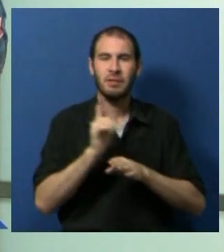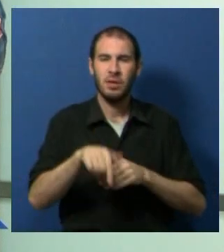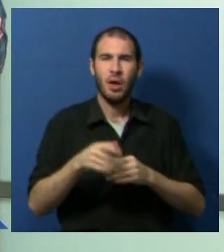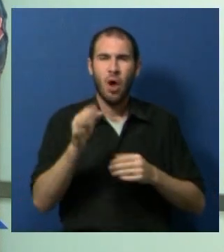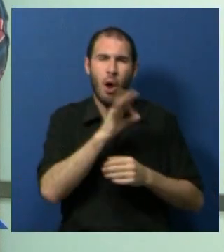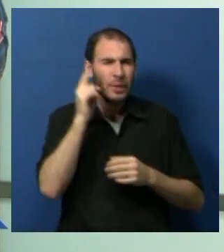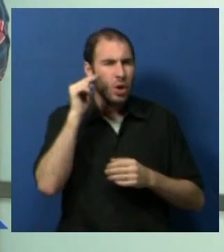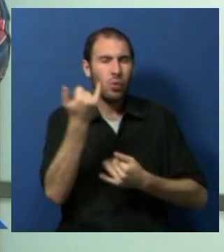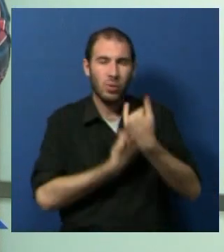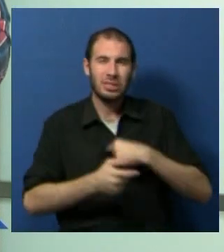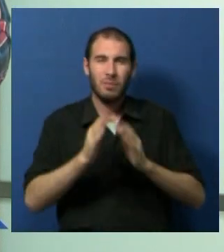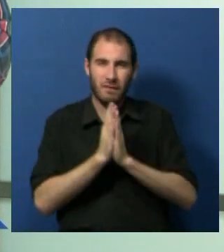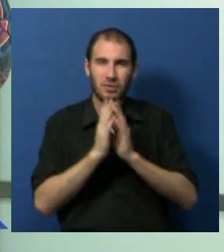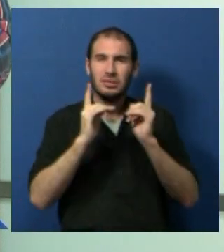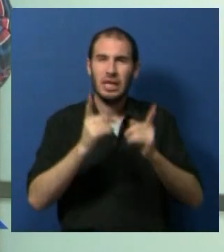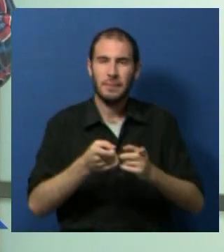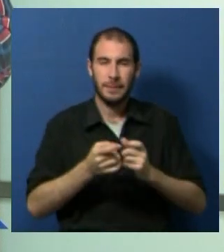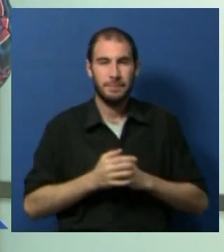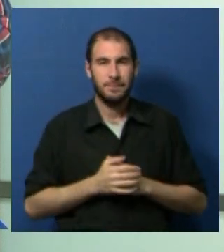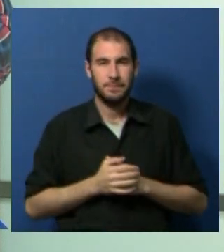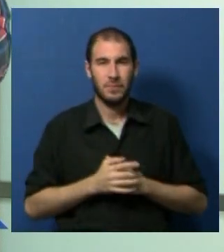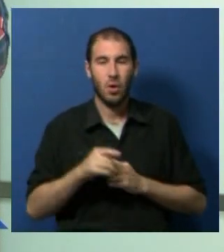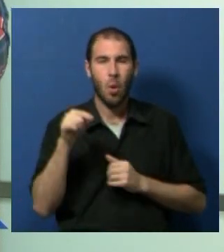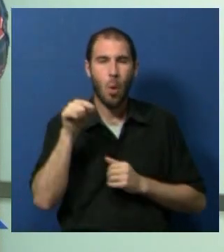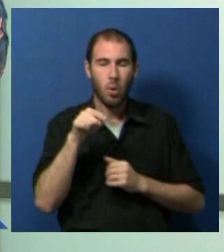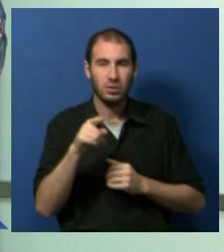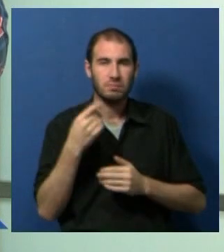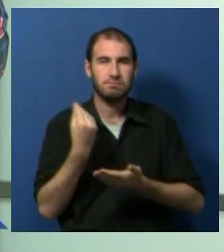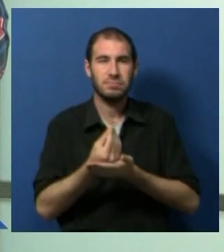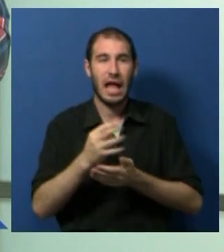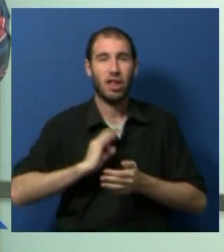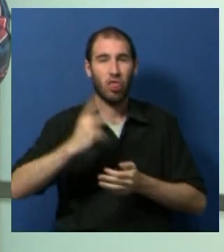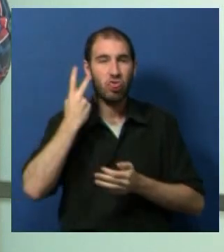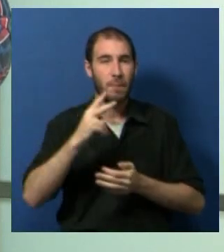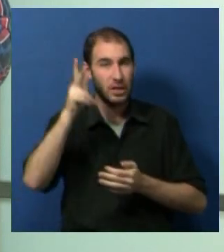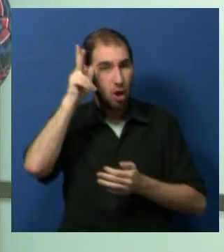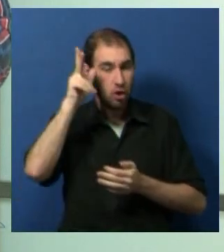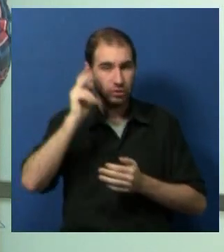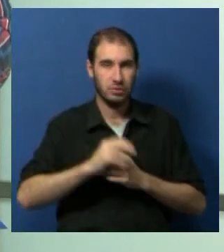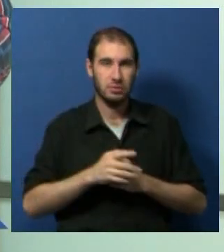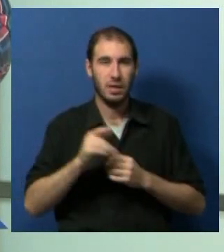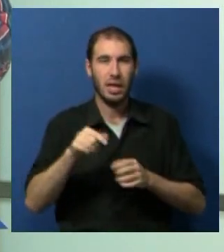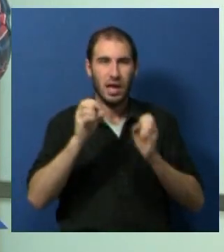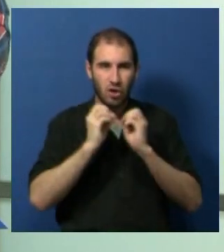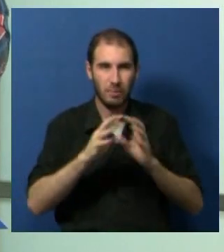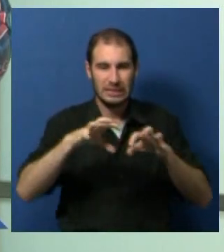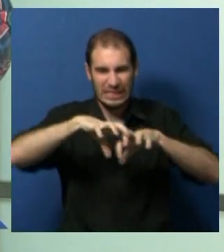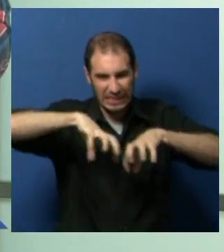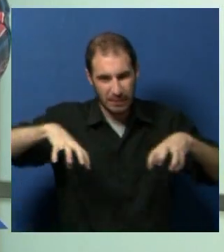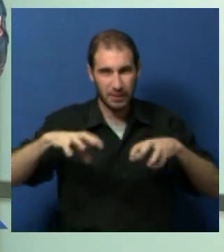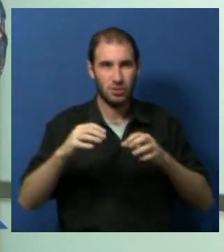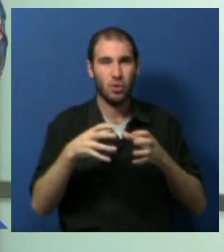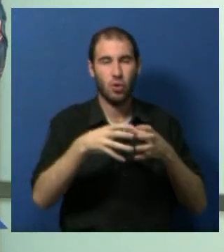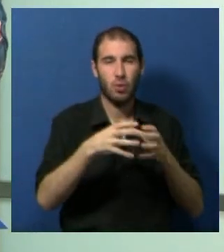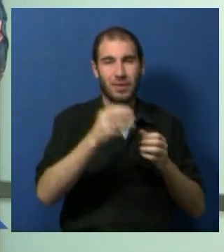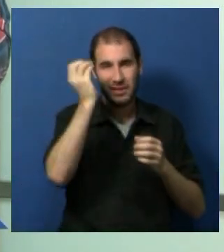pido su mirada y su análisis, también teniendo en cuenta que a usted lo tuvo como protagonista el 2008, en donde se empezó un poco a polarizar sectores